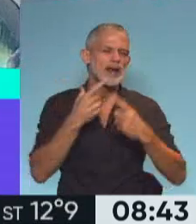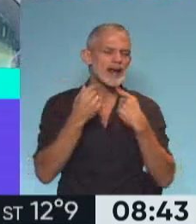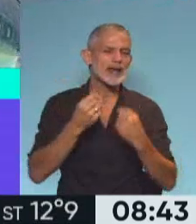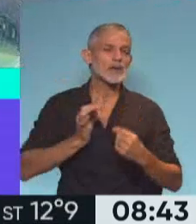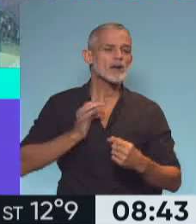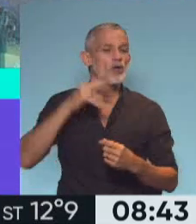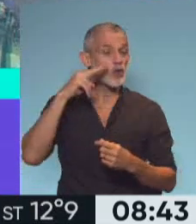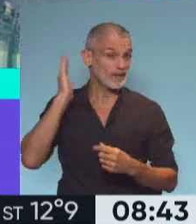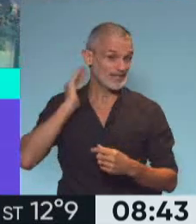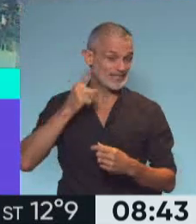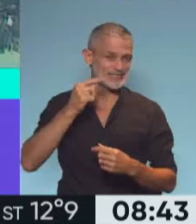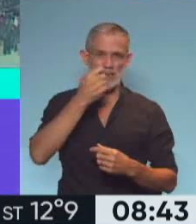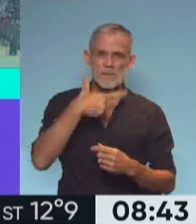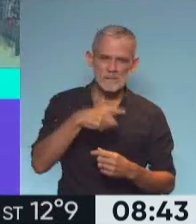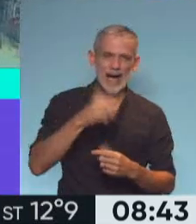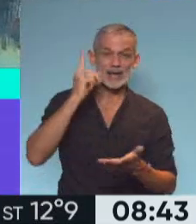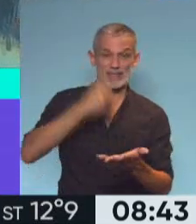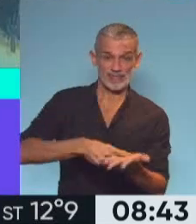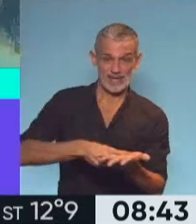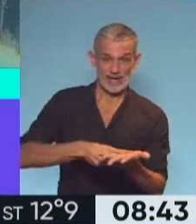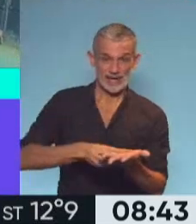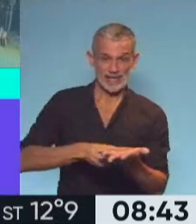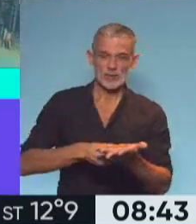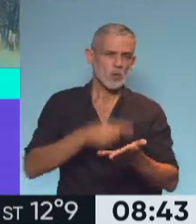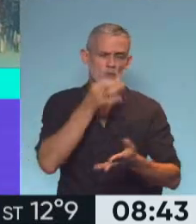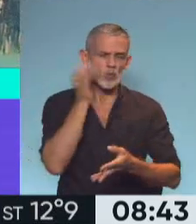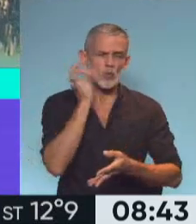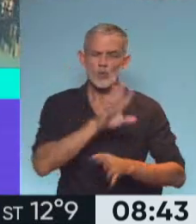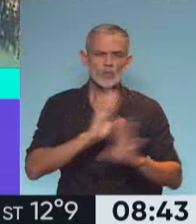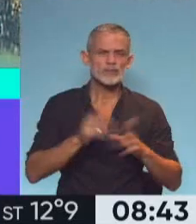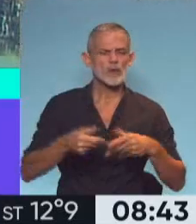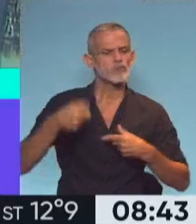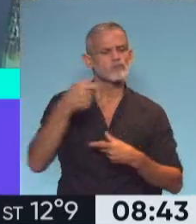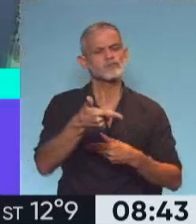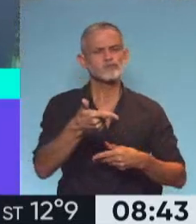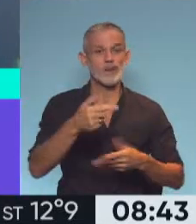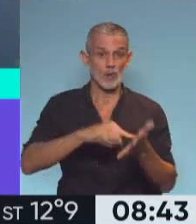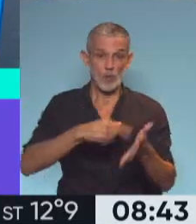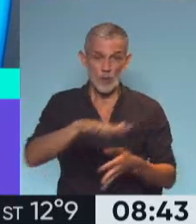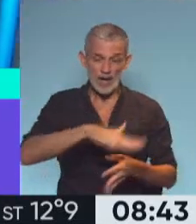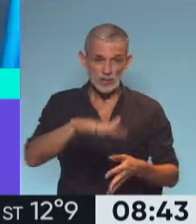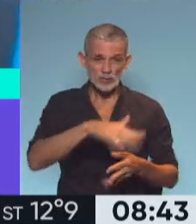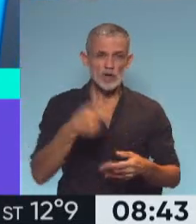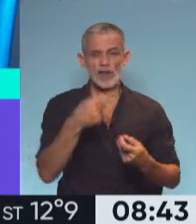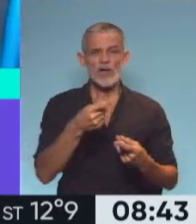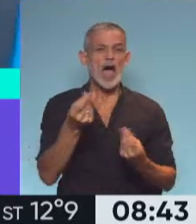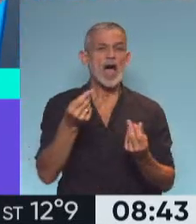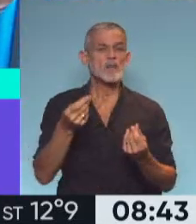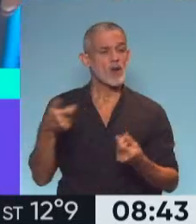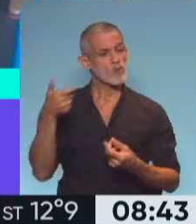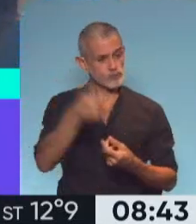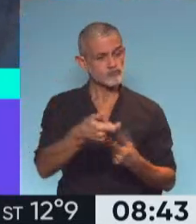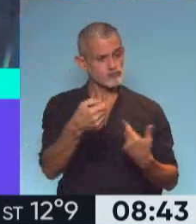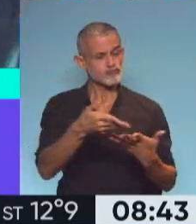2016, cuando Mauricio Macri, a través de un decreto, discrecionalmente le cedió a la Ciudad de Buenos Aires recursos